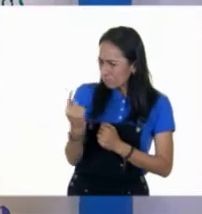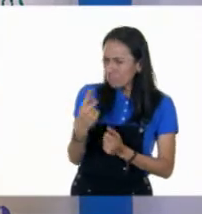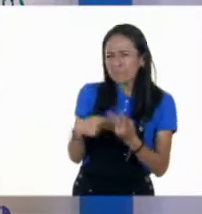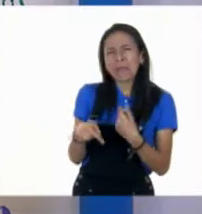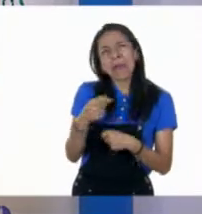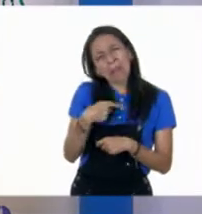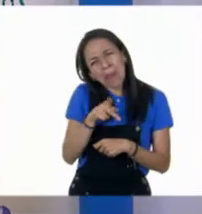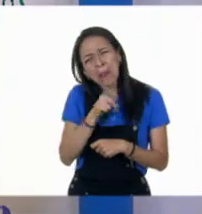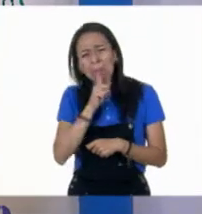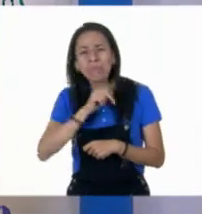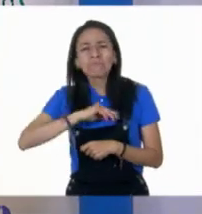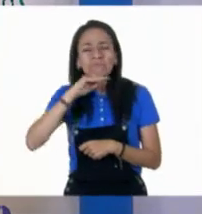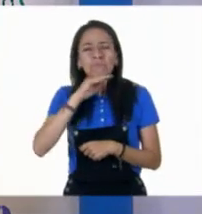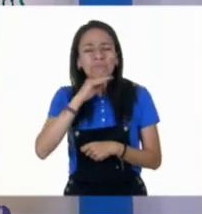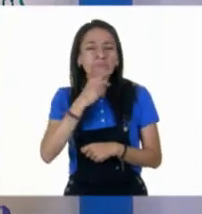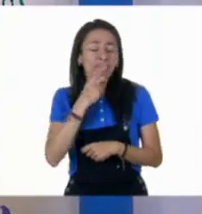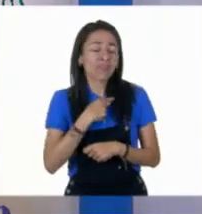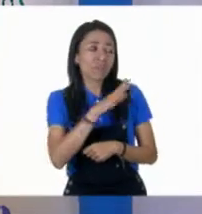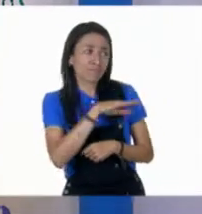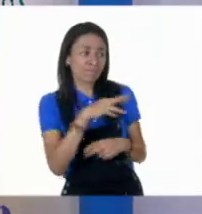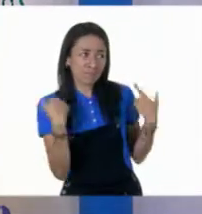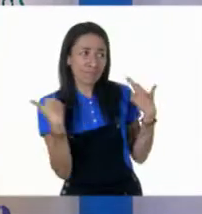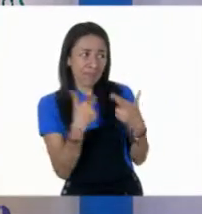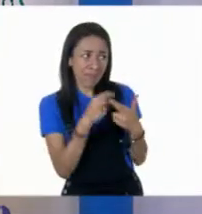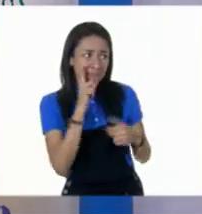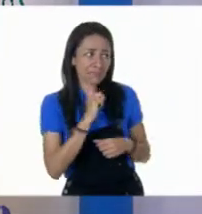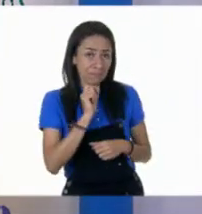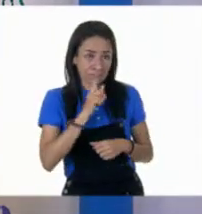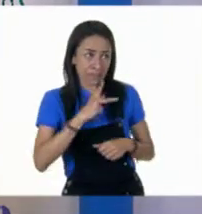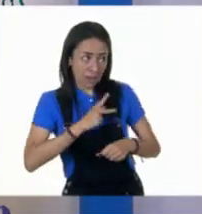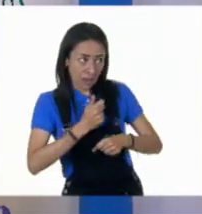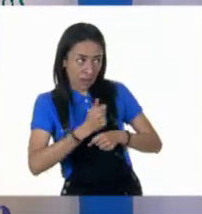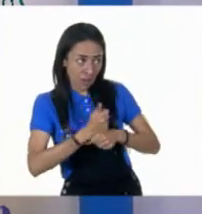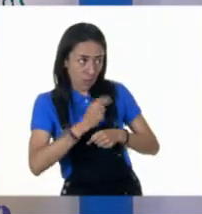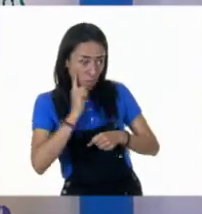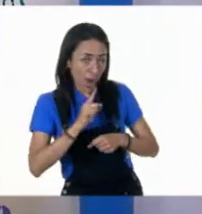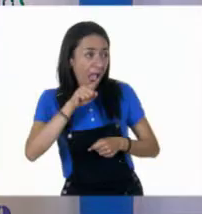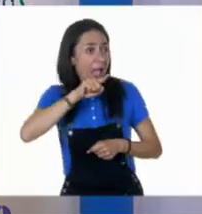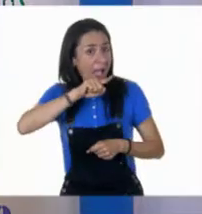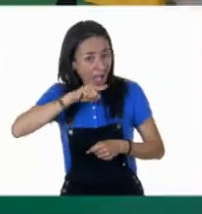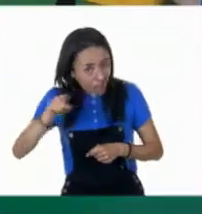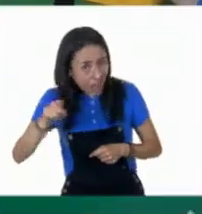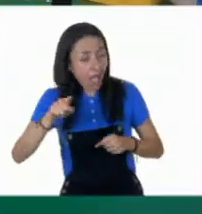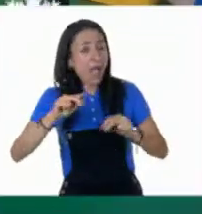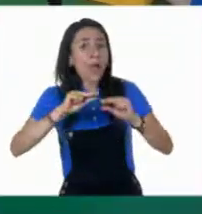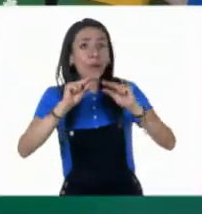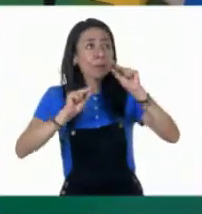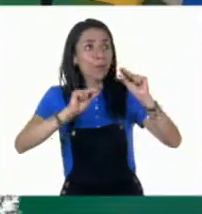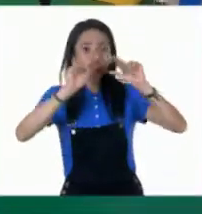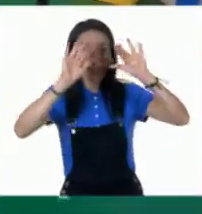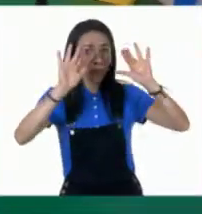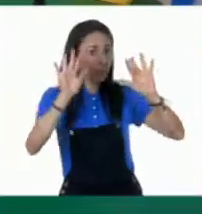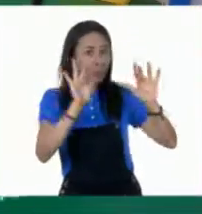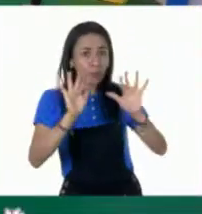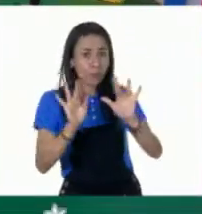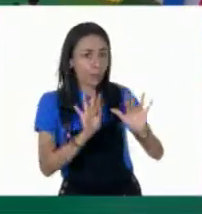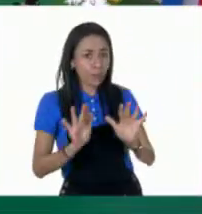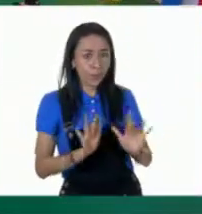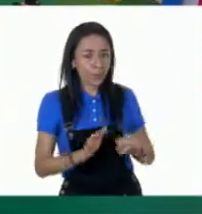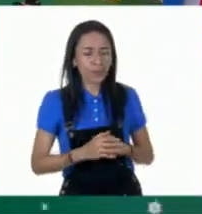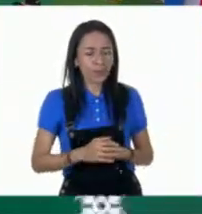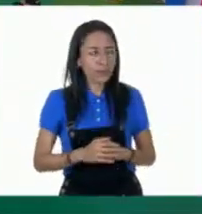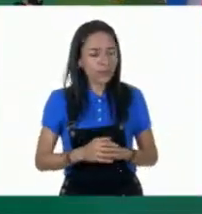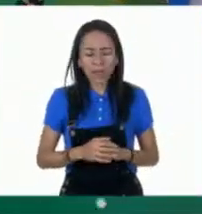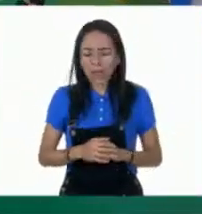decía, Miss, es que de donde son mis abuelos, incluso allá cae nieve. La temperatura todavía